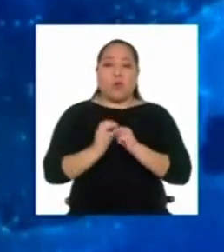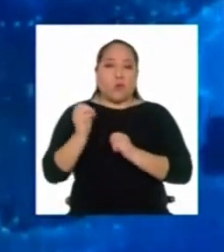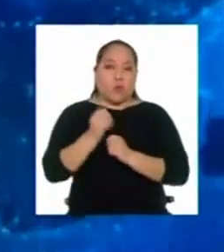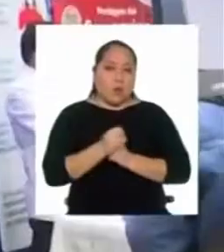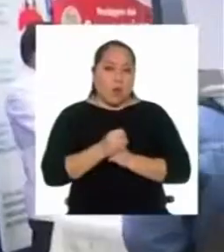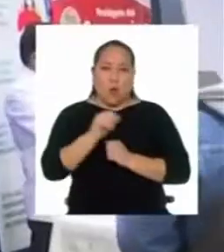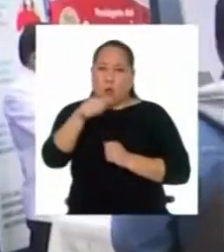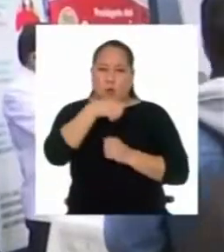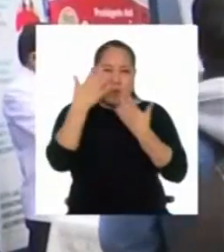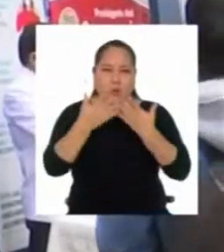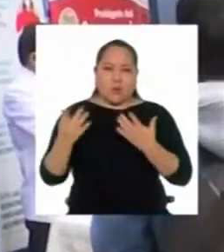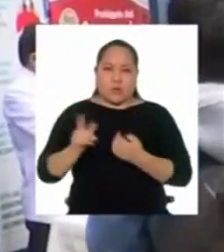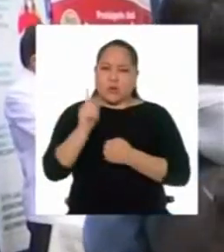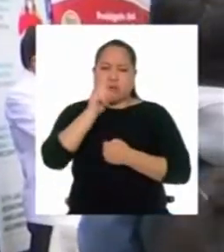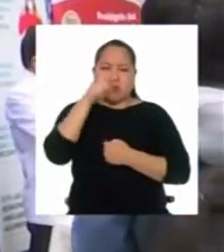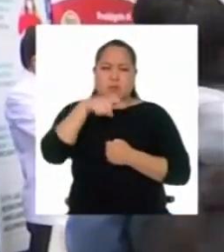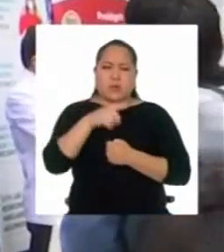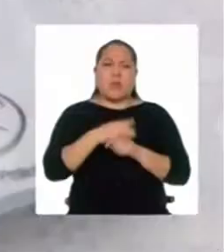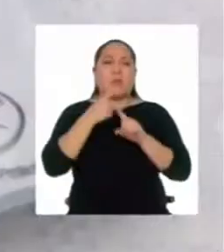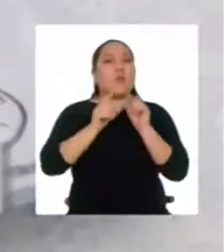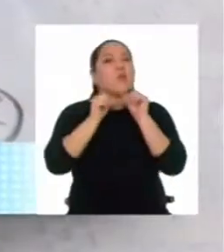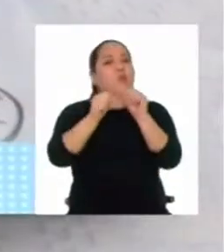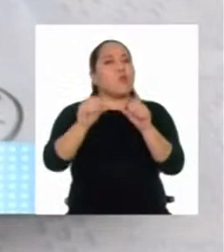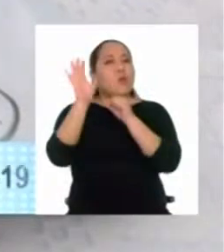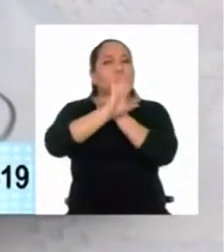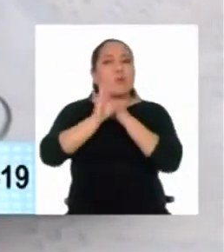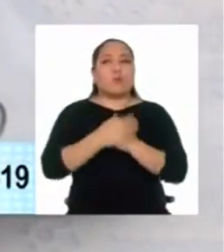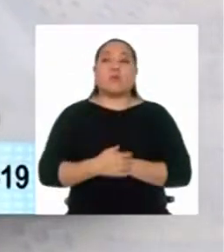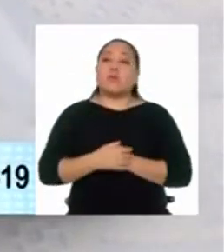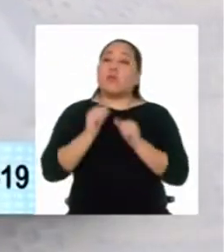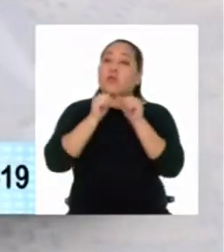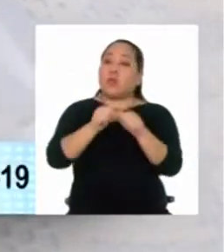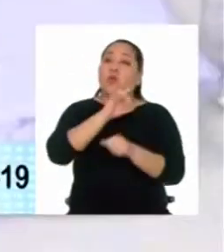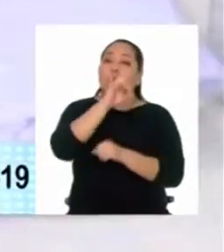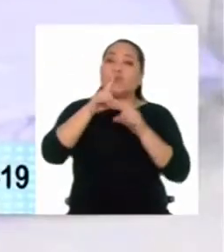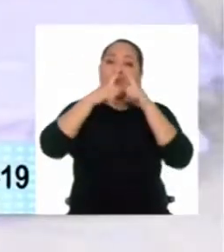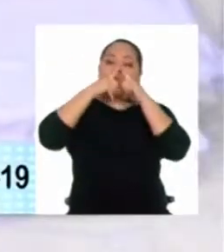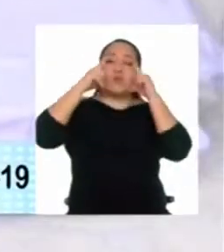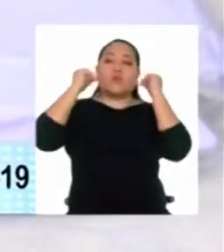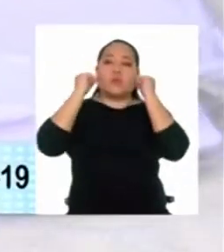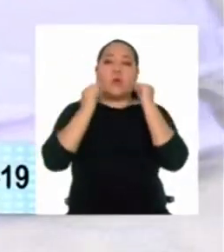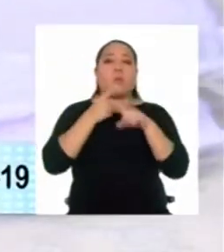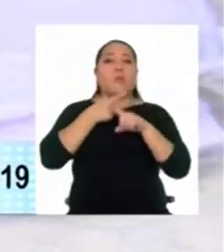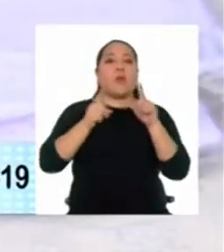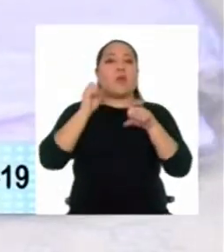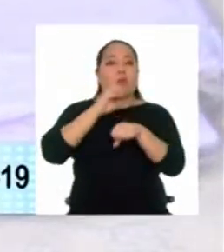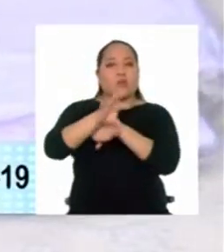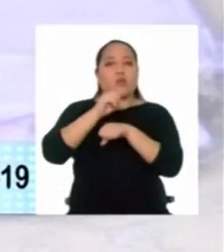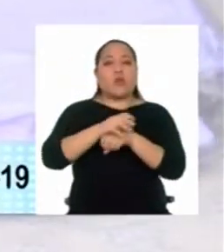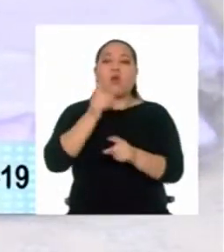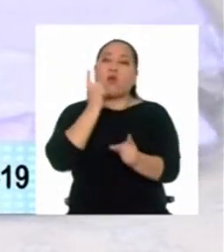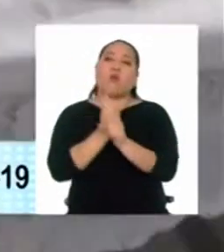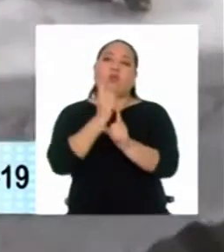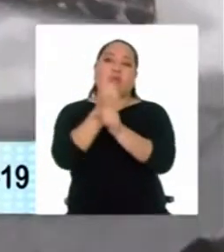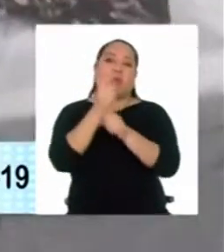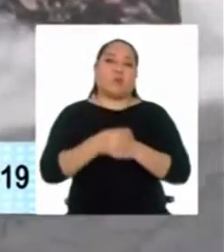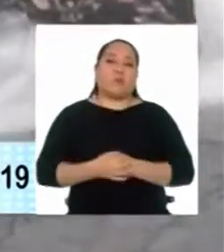protegiéndose. La norma mantiene el uso de las mascarillas, pero recomienda utilizarlas